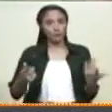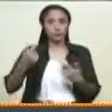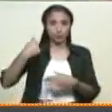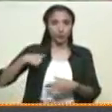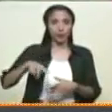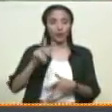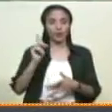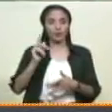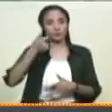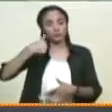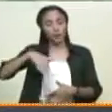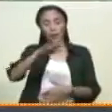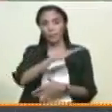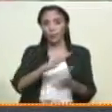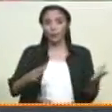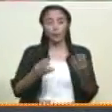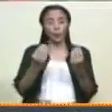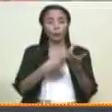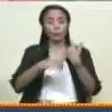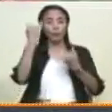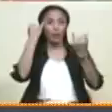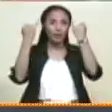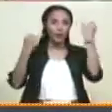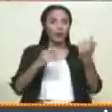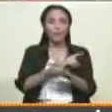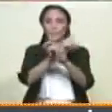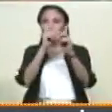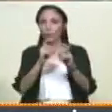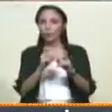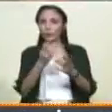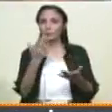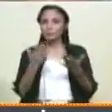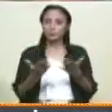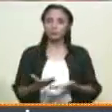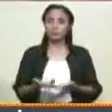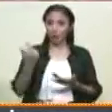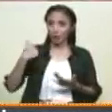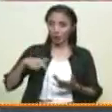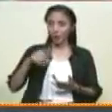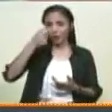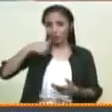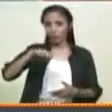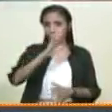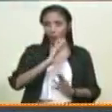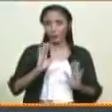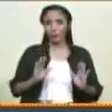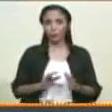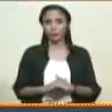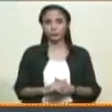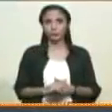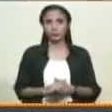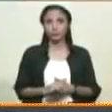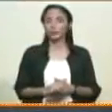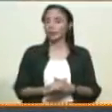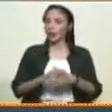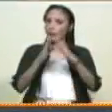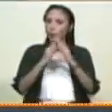tiene, muchas expectativas, válidas todas ellas, pueda ponerse a la